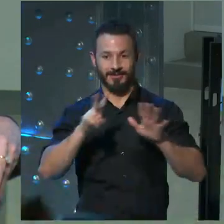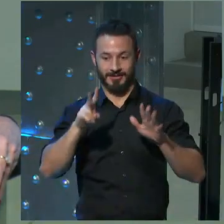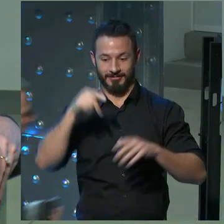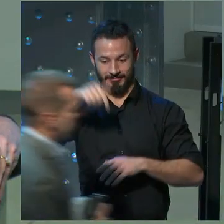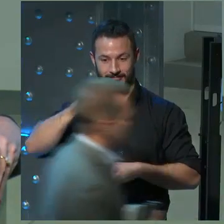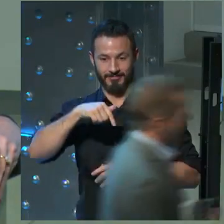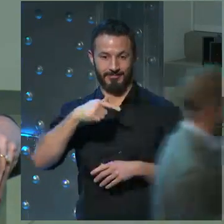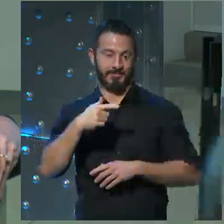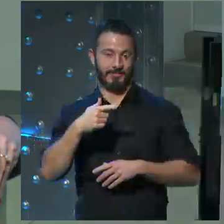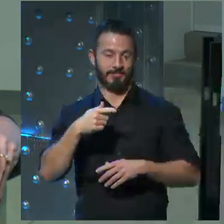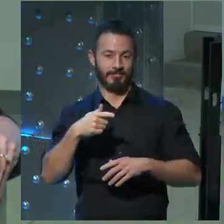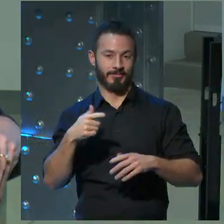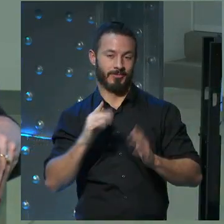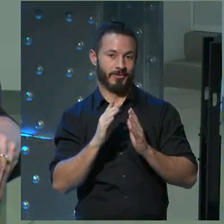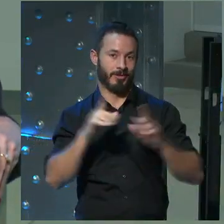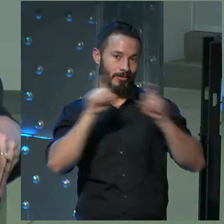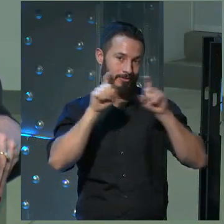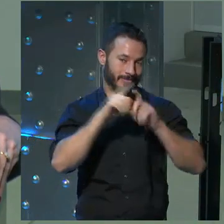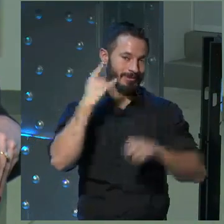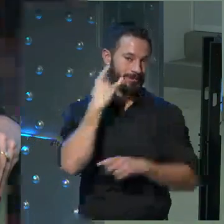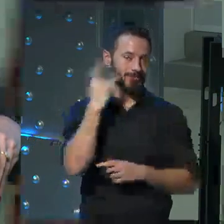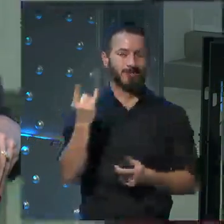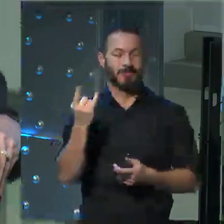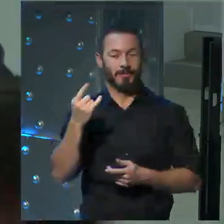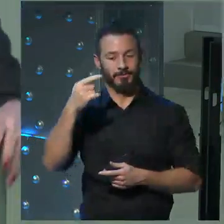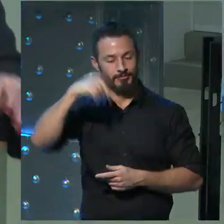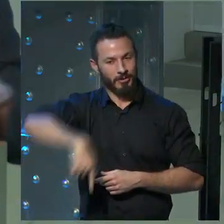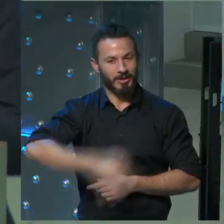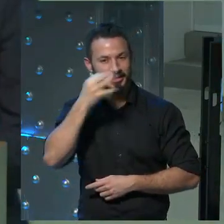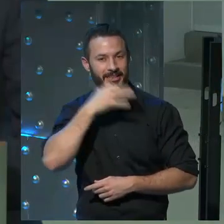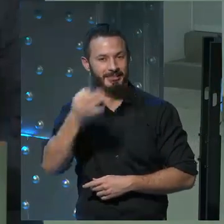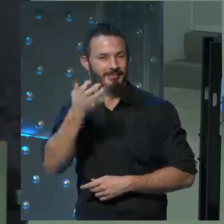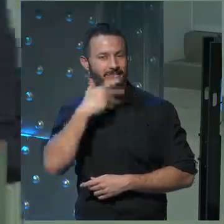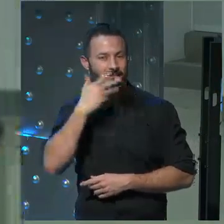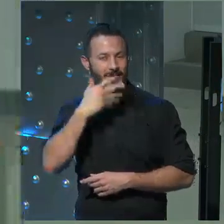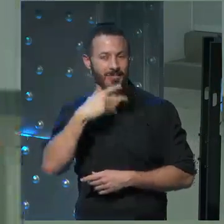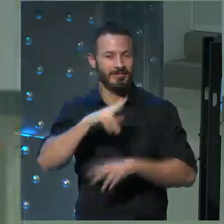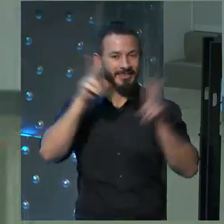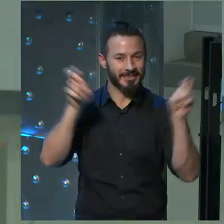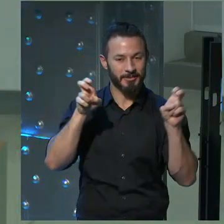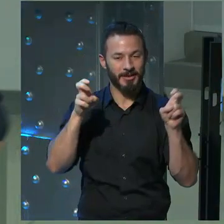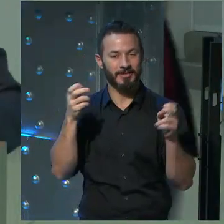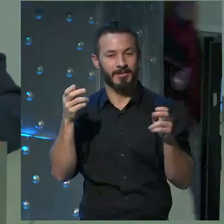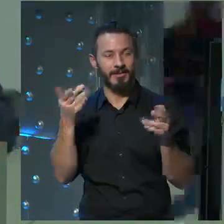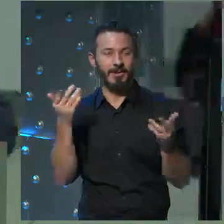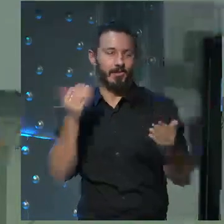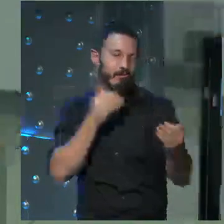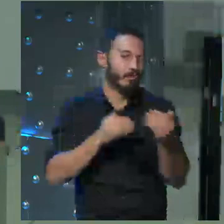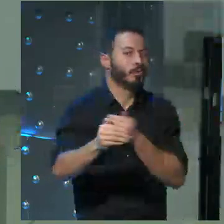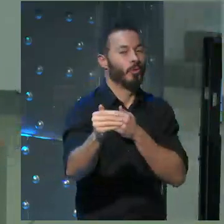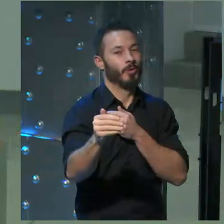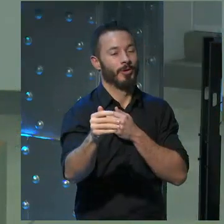nuestra compañía de Telefónica. Vamos a conocer esta tarde un poco más sobre el futuro que, en